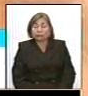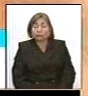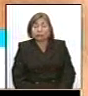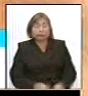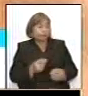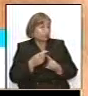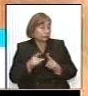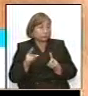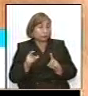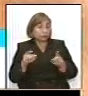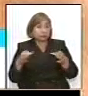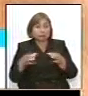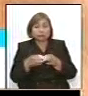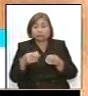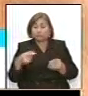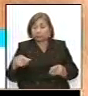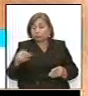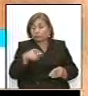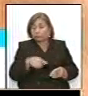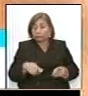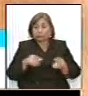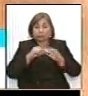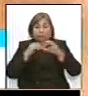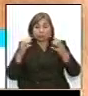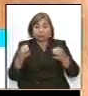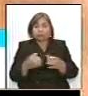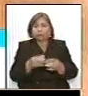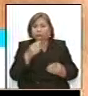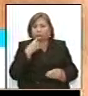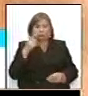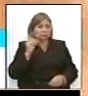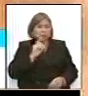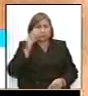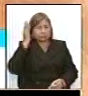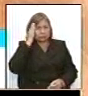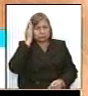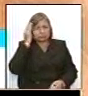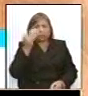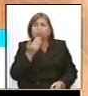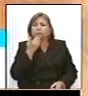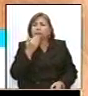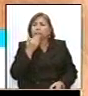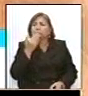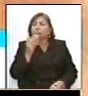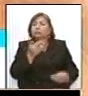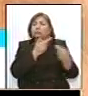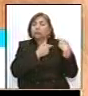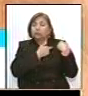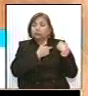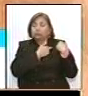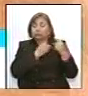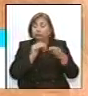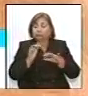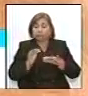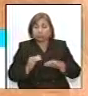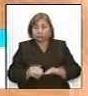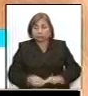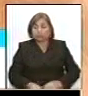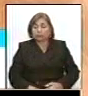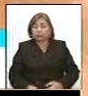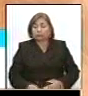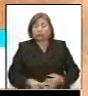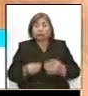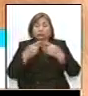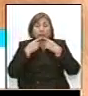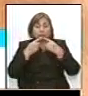Sin embargo, ante la comisión, en la audiencia, declaró que no sabía quién era la persona que tenía a su cargo los informes, a pesar de que en el